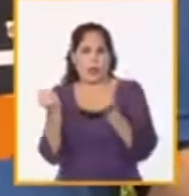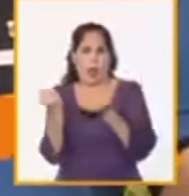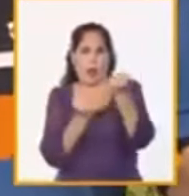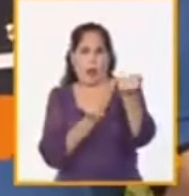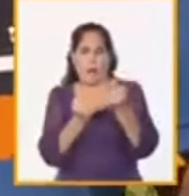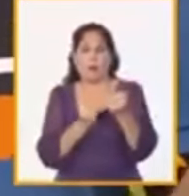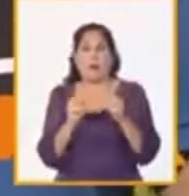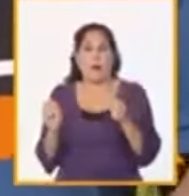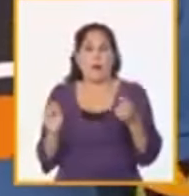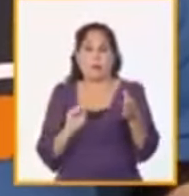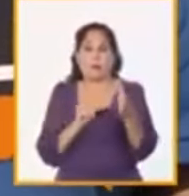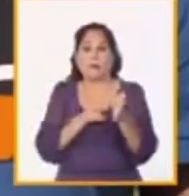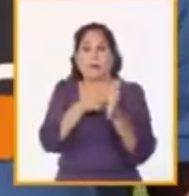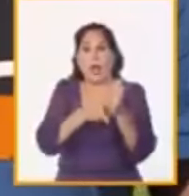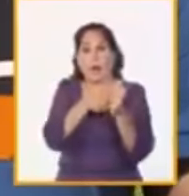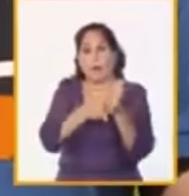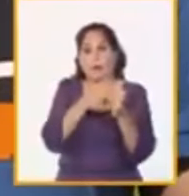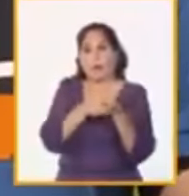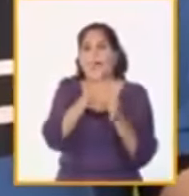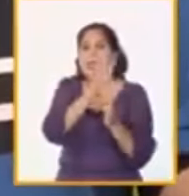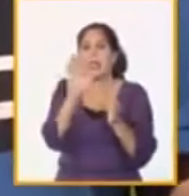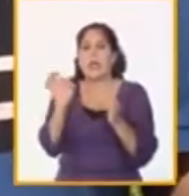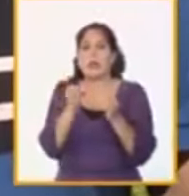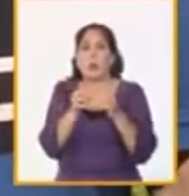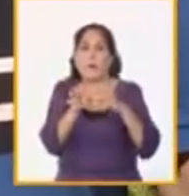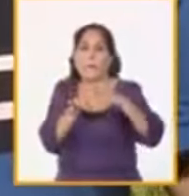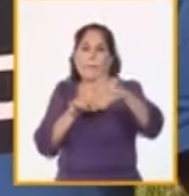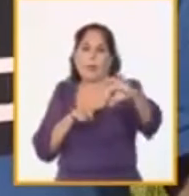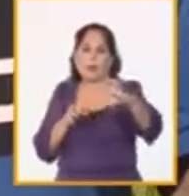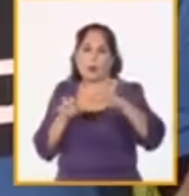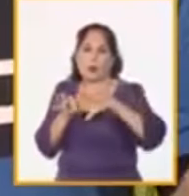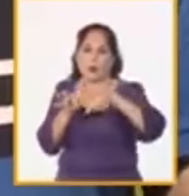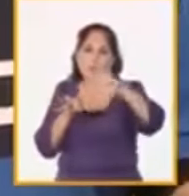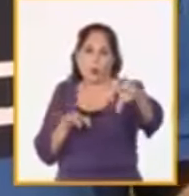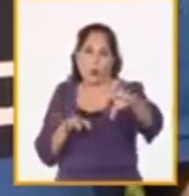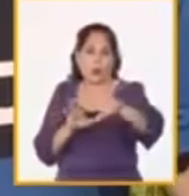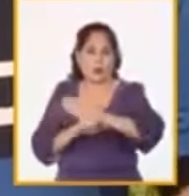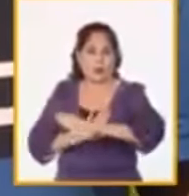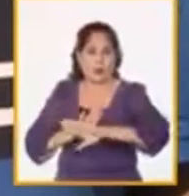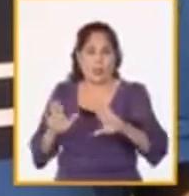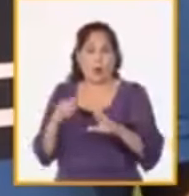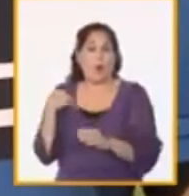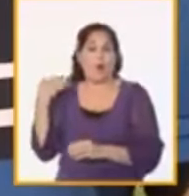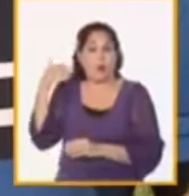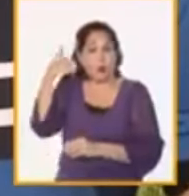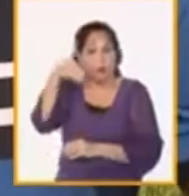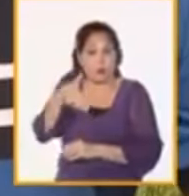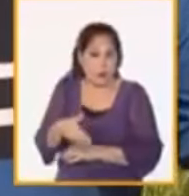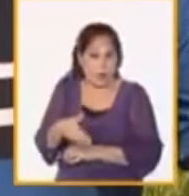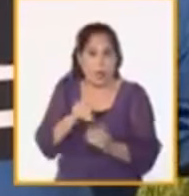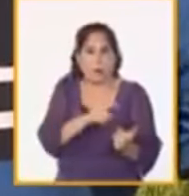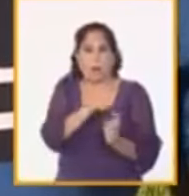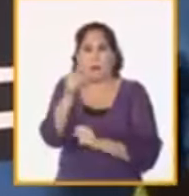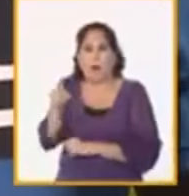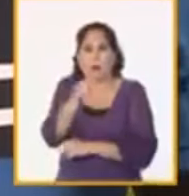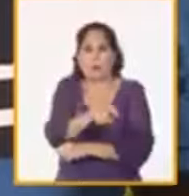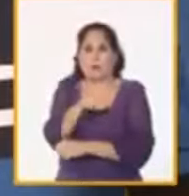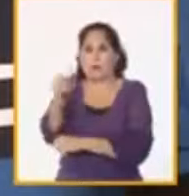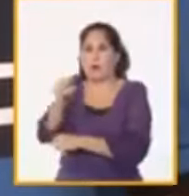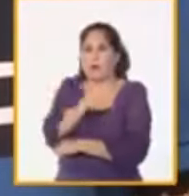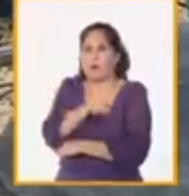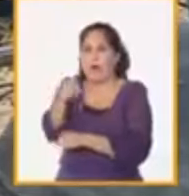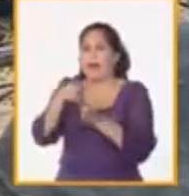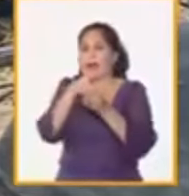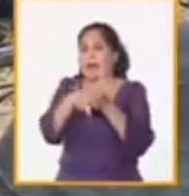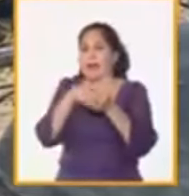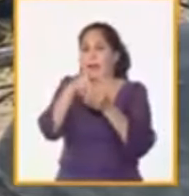y en cada viaje se trasladan 500 metros de tubería que después al llegar al territorio ya lo que se hace es transbordar de ese tren a la